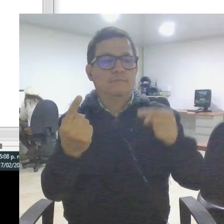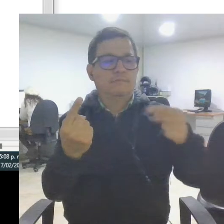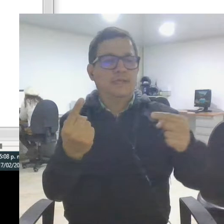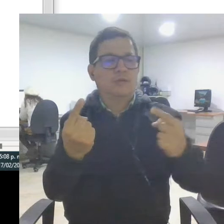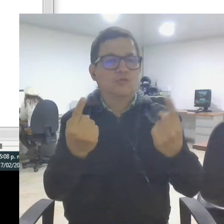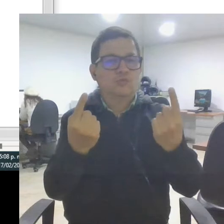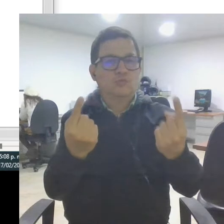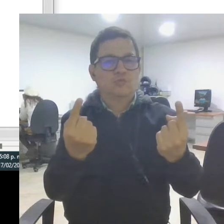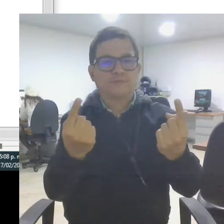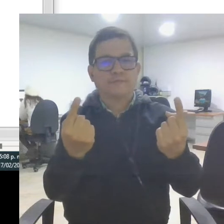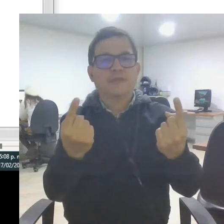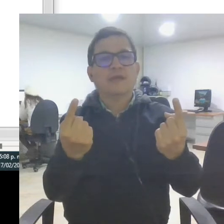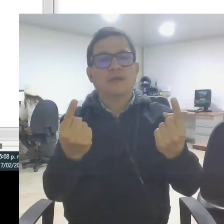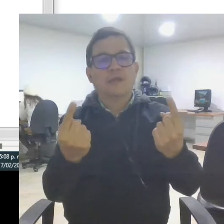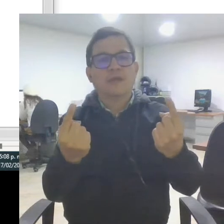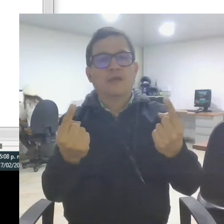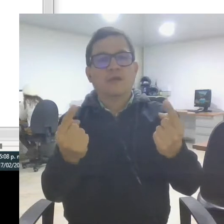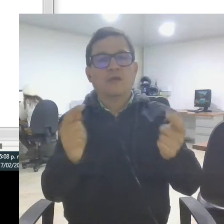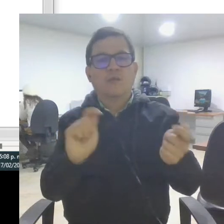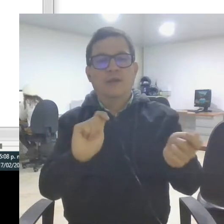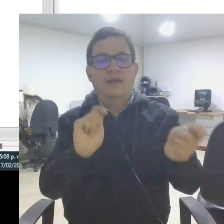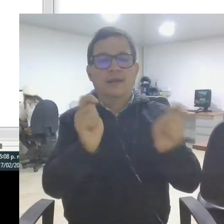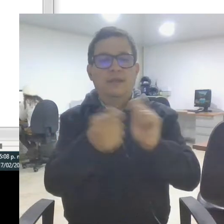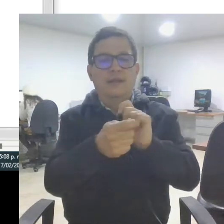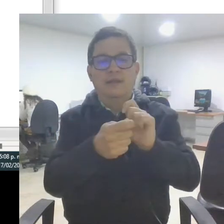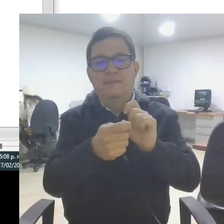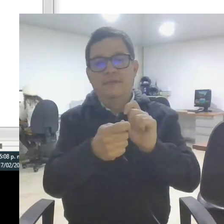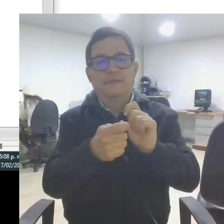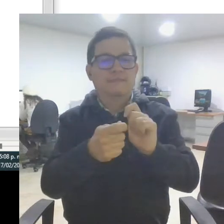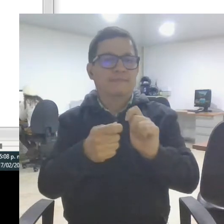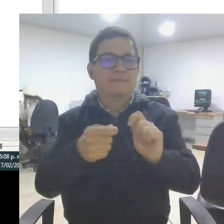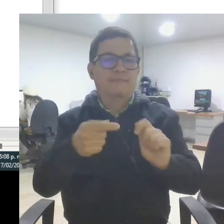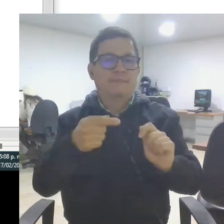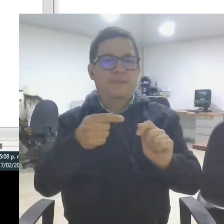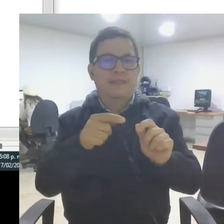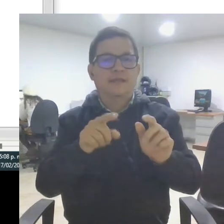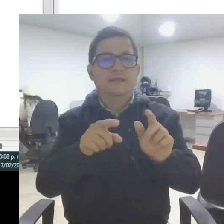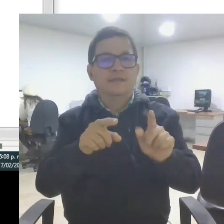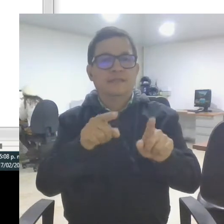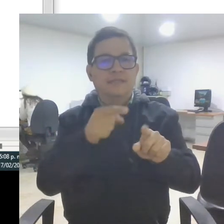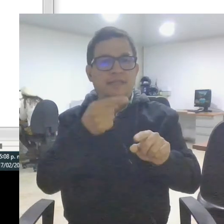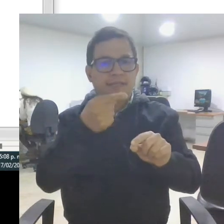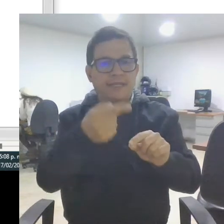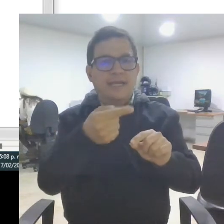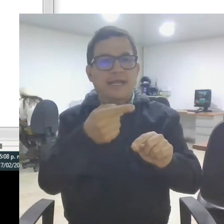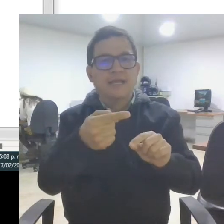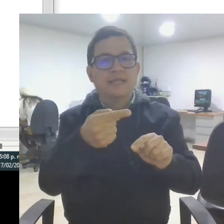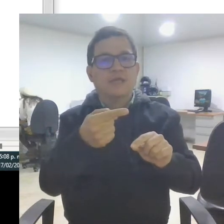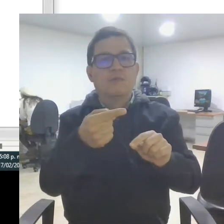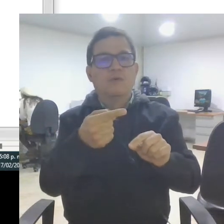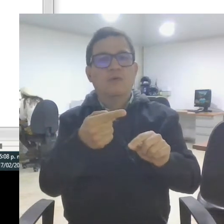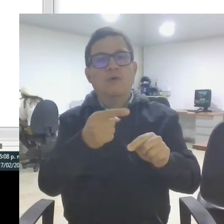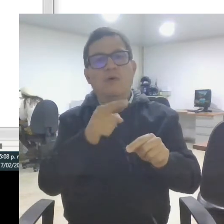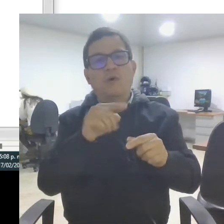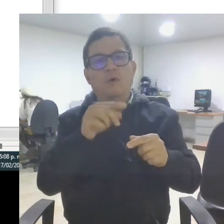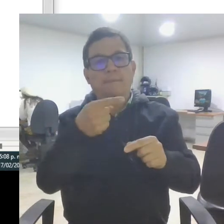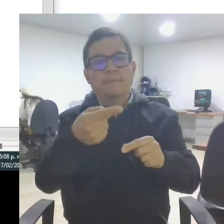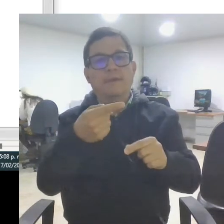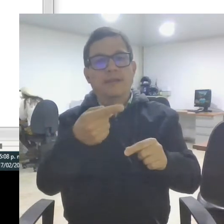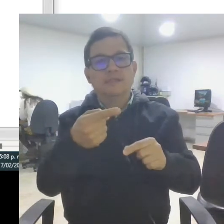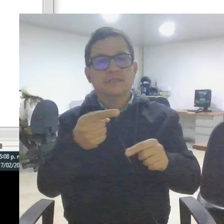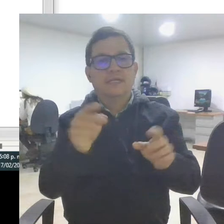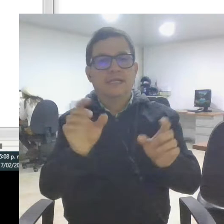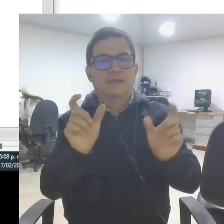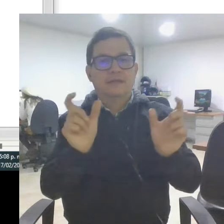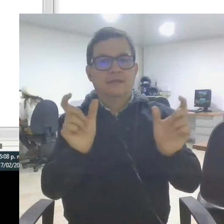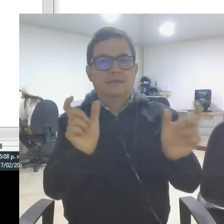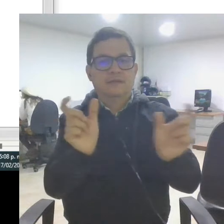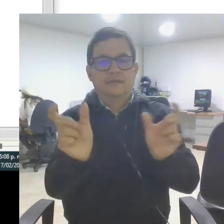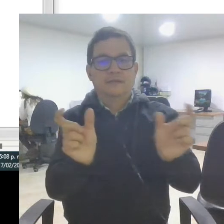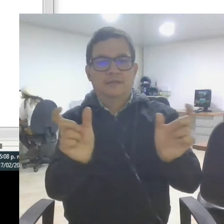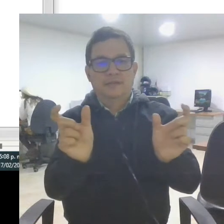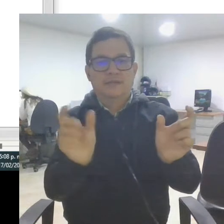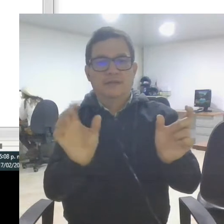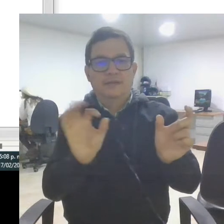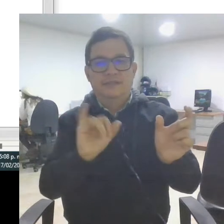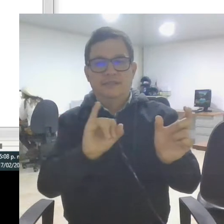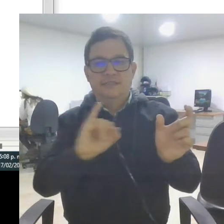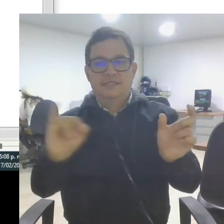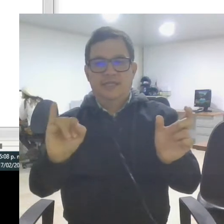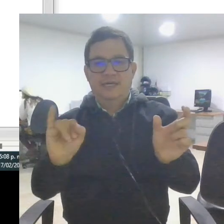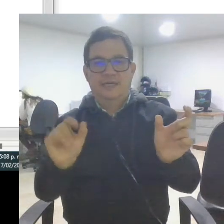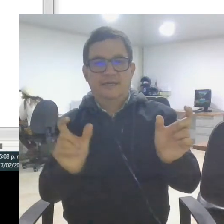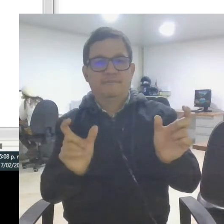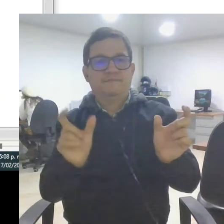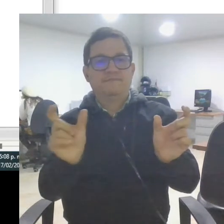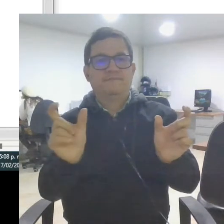va a dejar en negativo o con el valor o el signo negativo o menos esta parte izquierda de